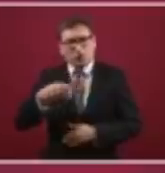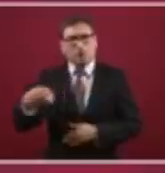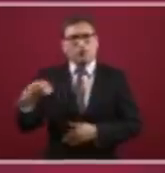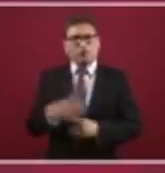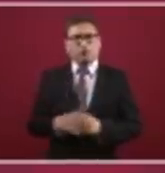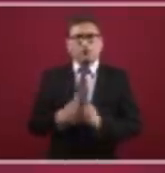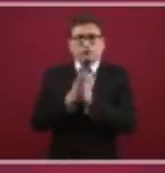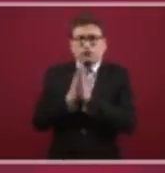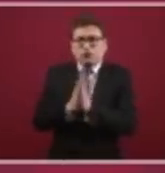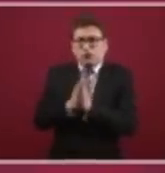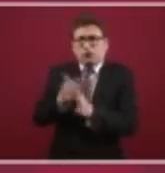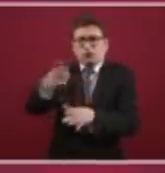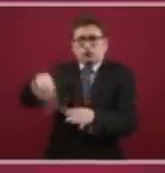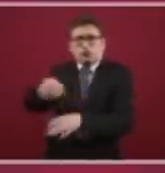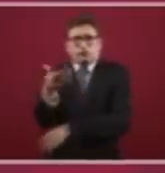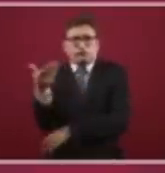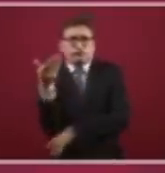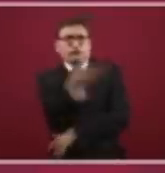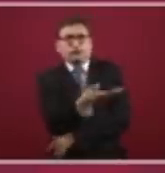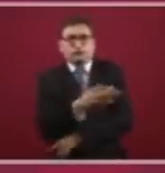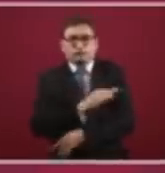pidan a ustedes